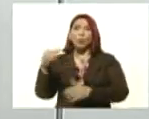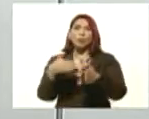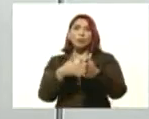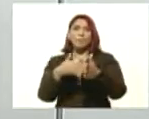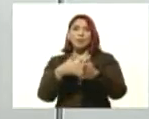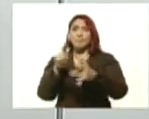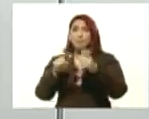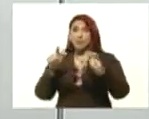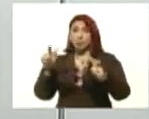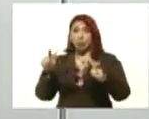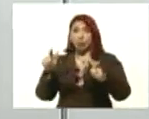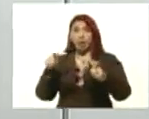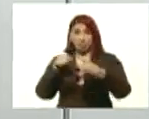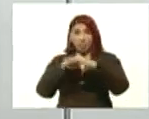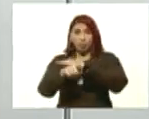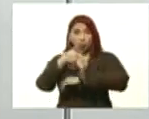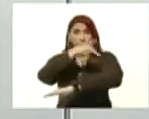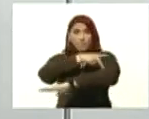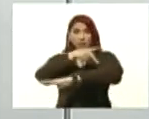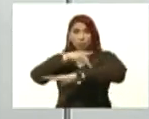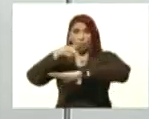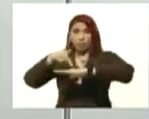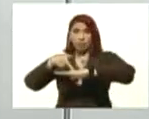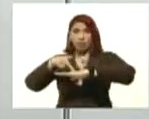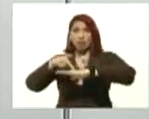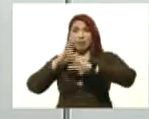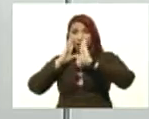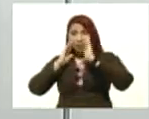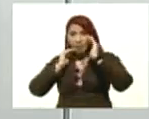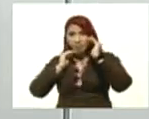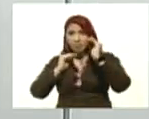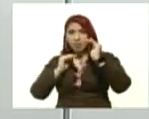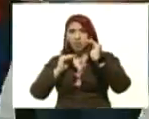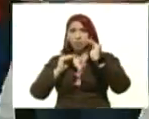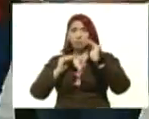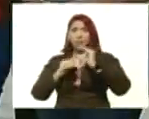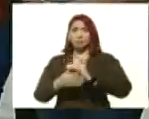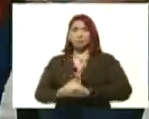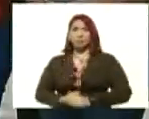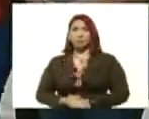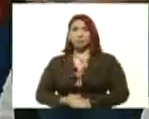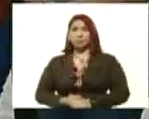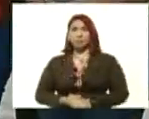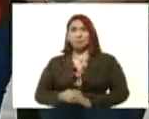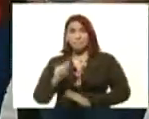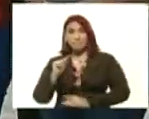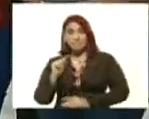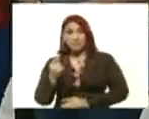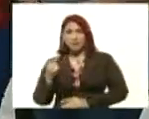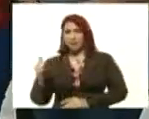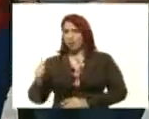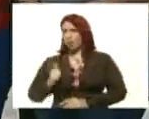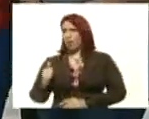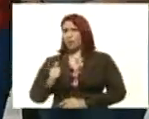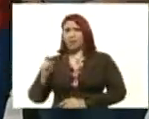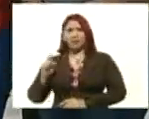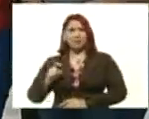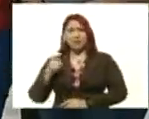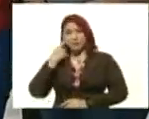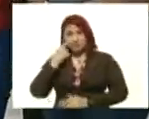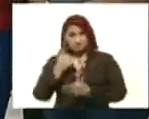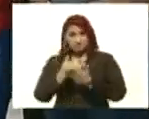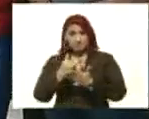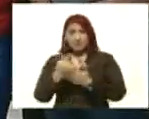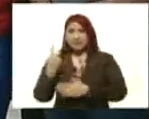personas en la parroquia que van a ser atendidas en atención primaria, cualquier necesidad. Fíjese, tenemos